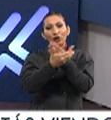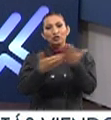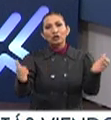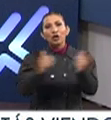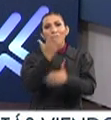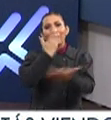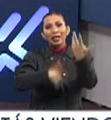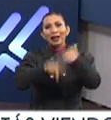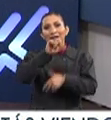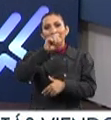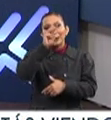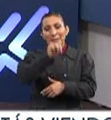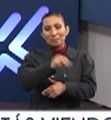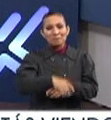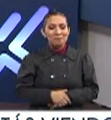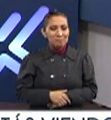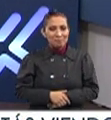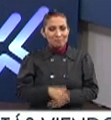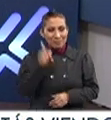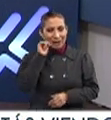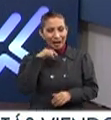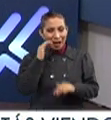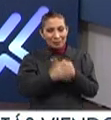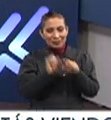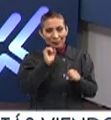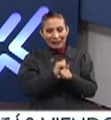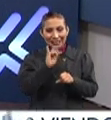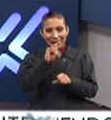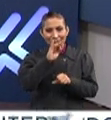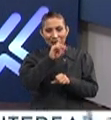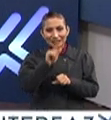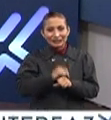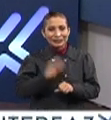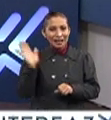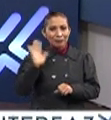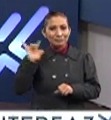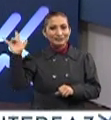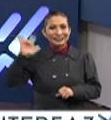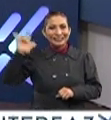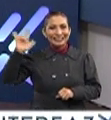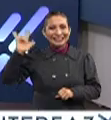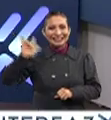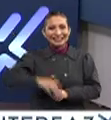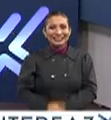comunicarnos con ustedes a través de la lengua de señas mexicana. Mañana cerramos semana en Interfaz. Chao.